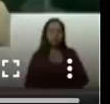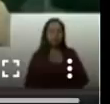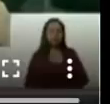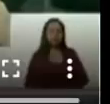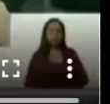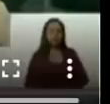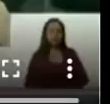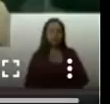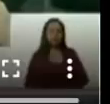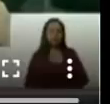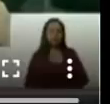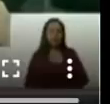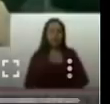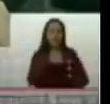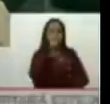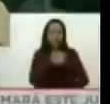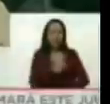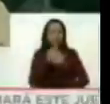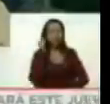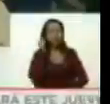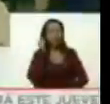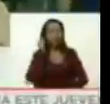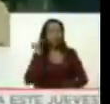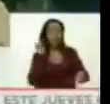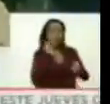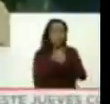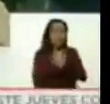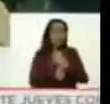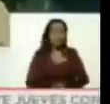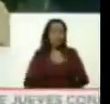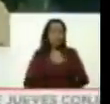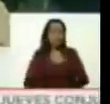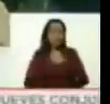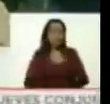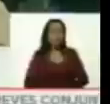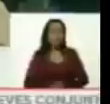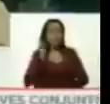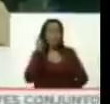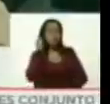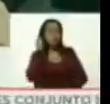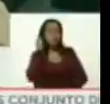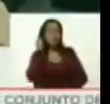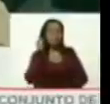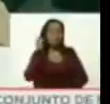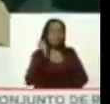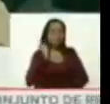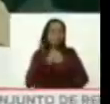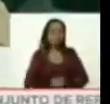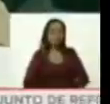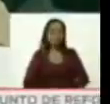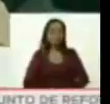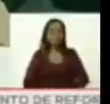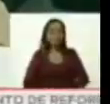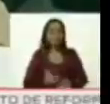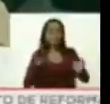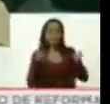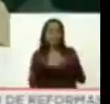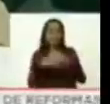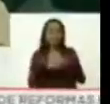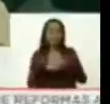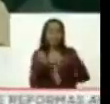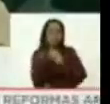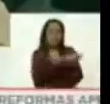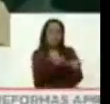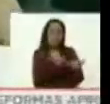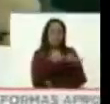Mientras yo le doy otras informaciones, el fiscal de Venezuela, Tarek William Saab, presentó la cédula. A mí se me pasó